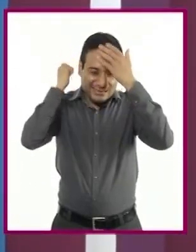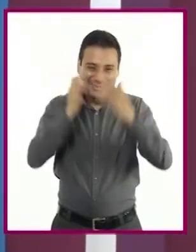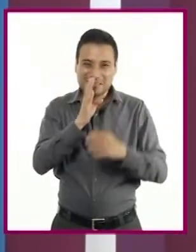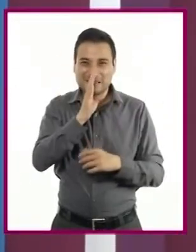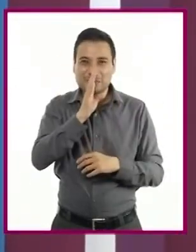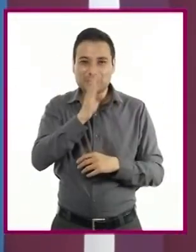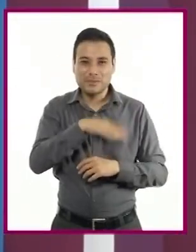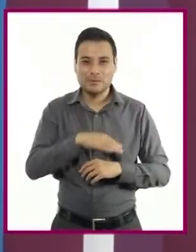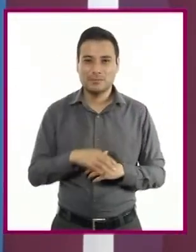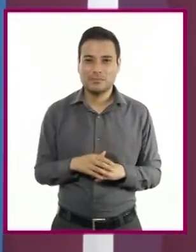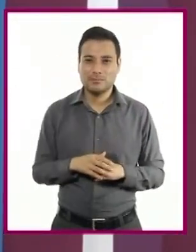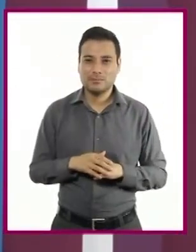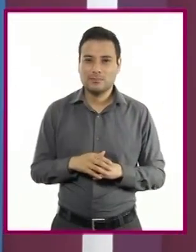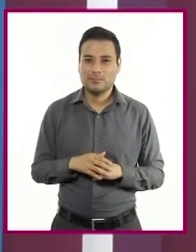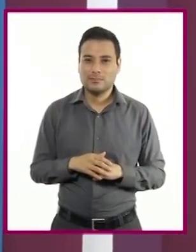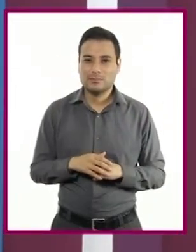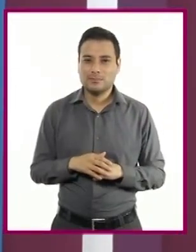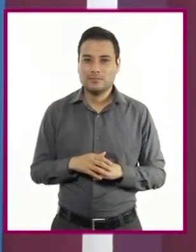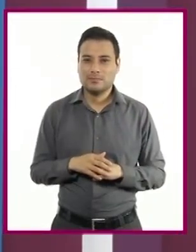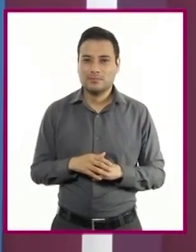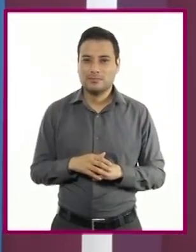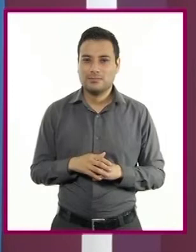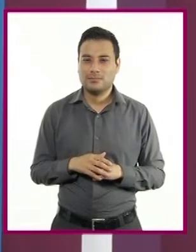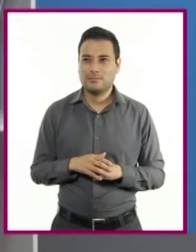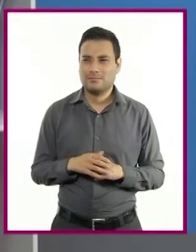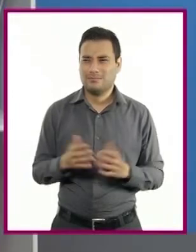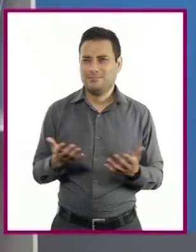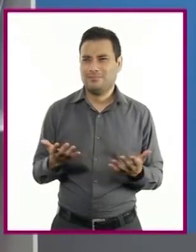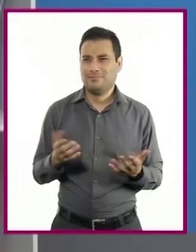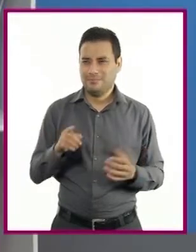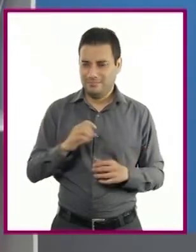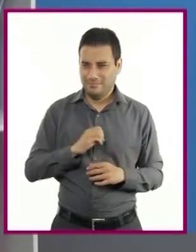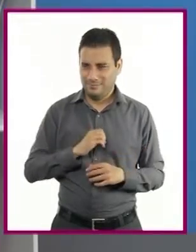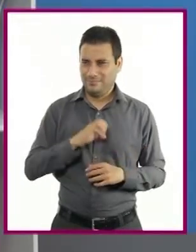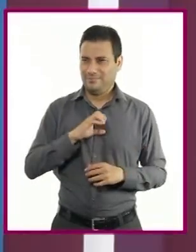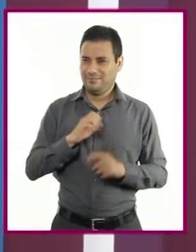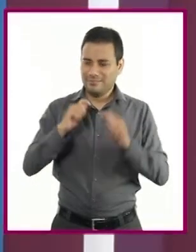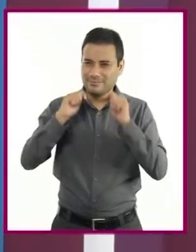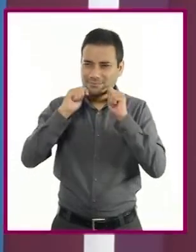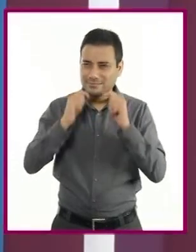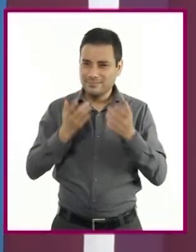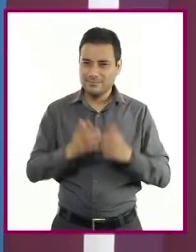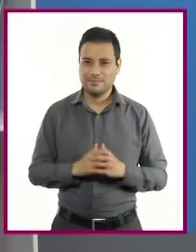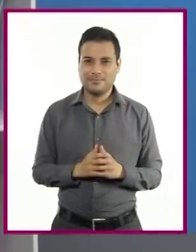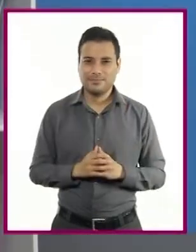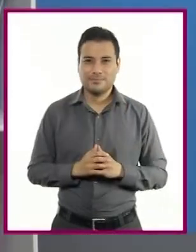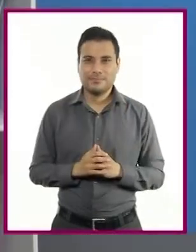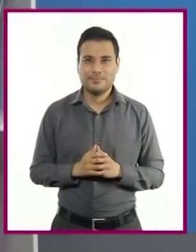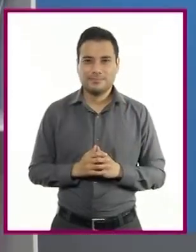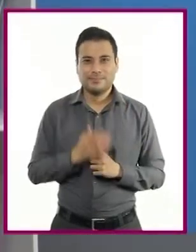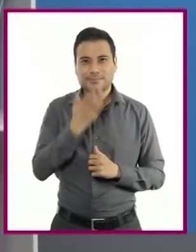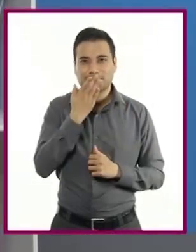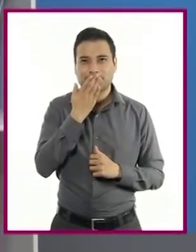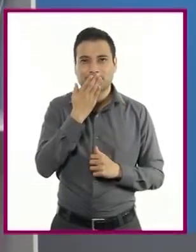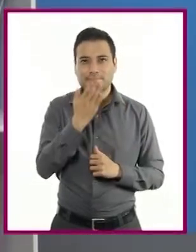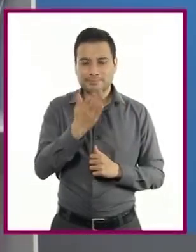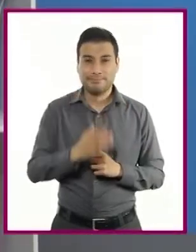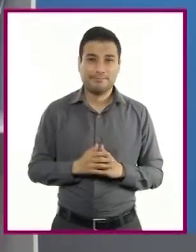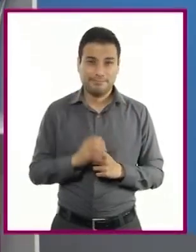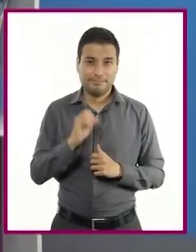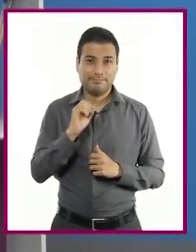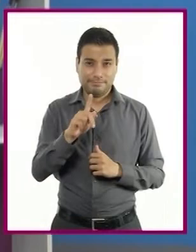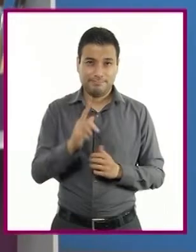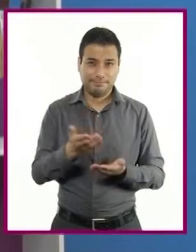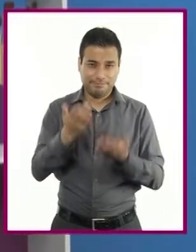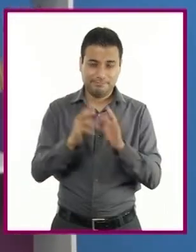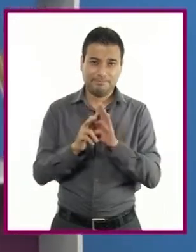Maestro, ¿qué pasó con esa autoestima? Tienes razón, Nadia. Solo se vive una vez. Bien, pues adelante